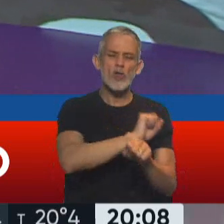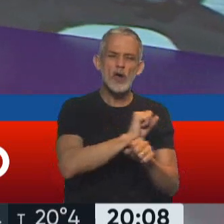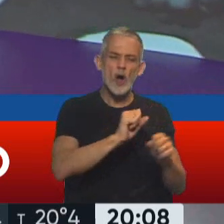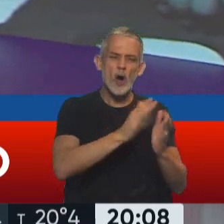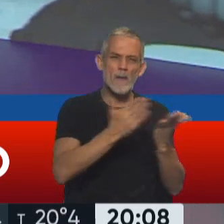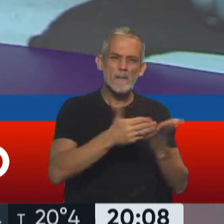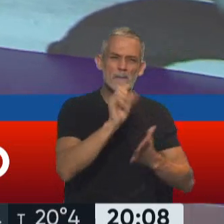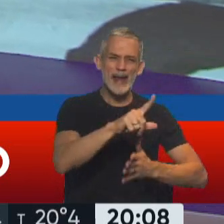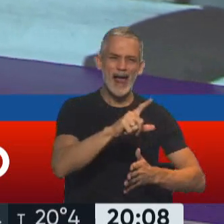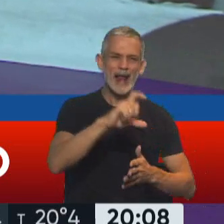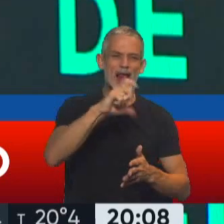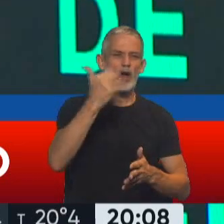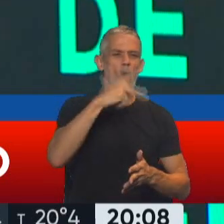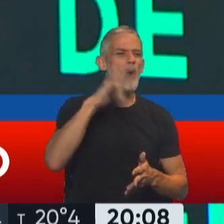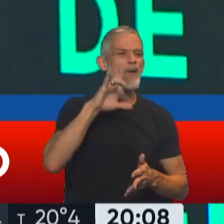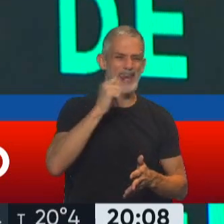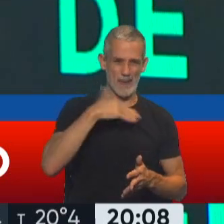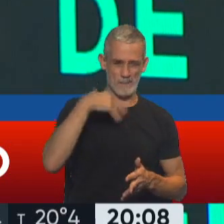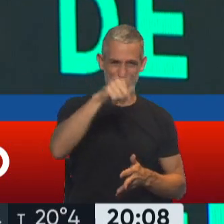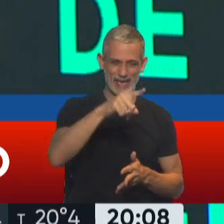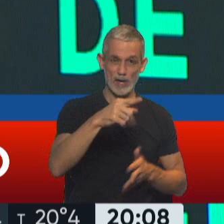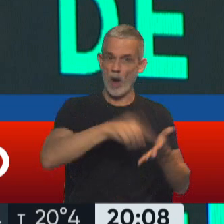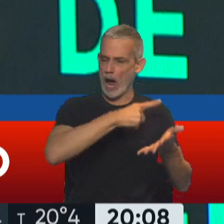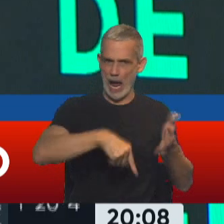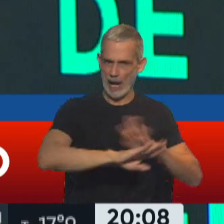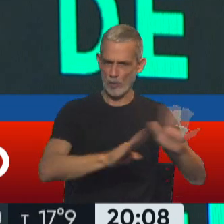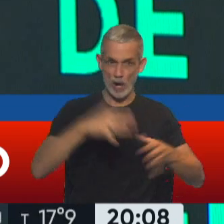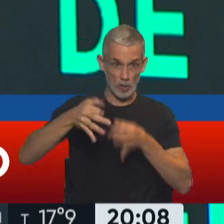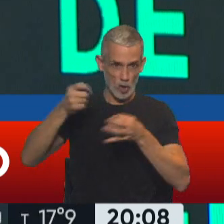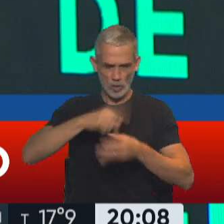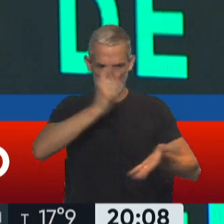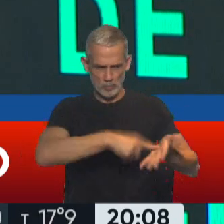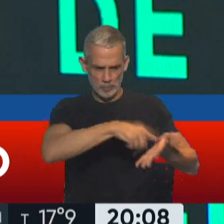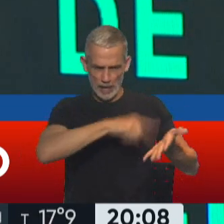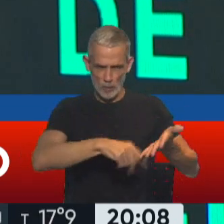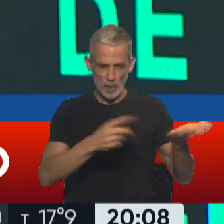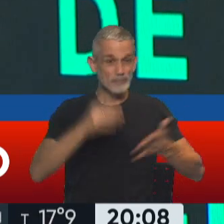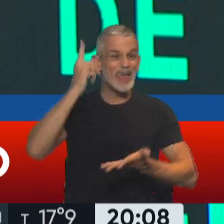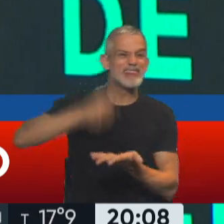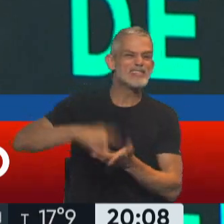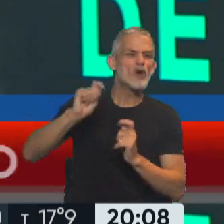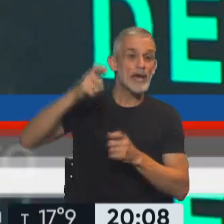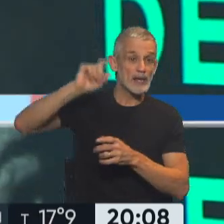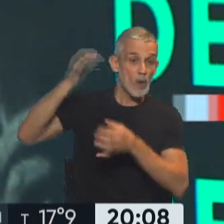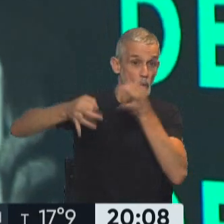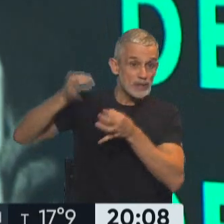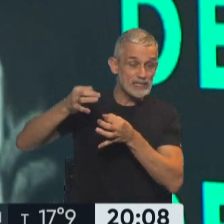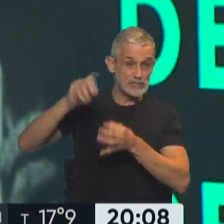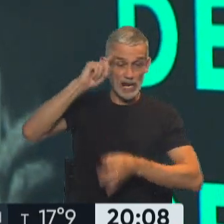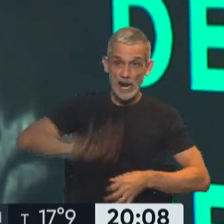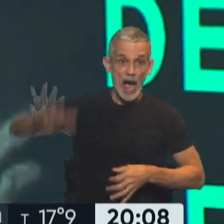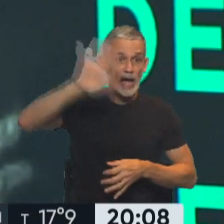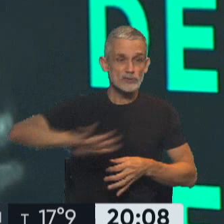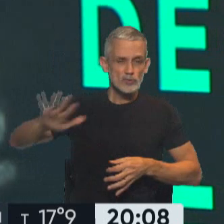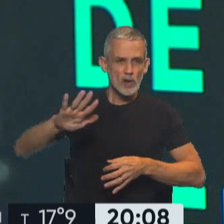de Coahuila. Esto es importante porque, ¿qué queremos decir? Que acá hay una decisión de la Justicia Federal